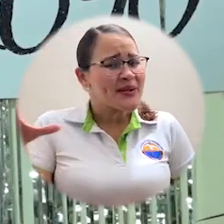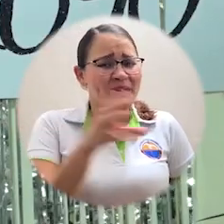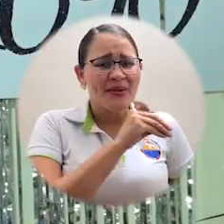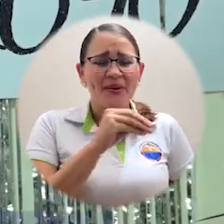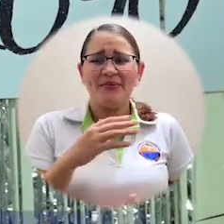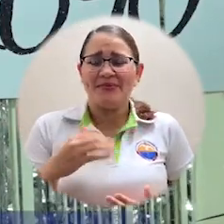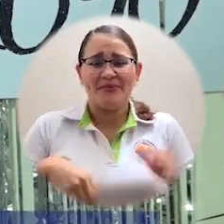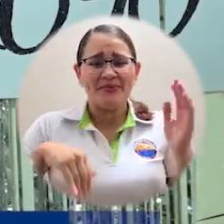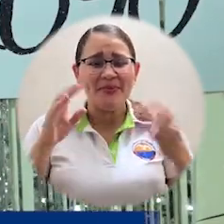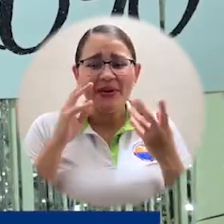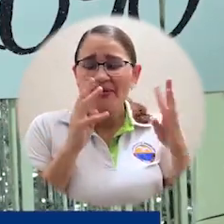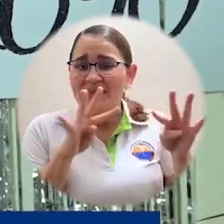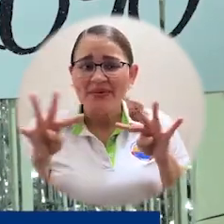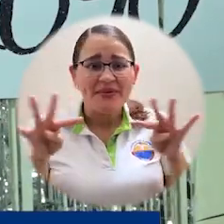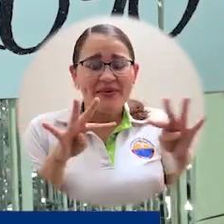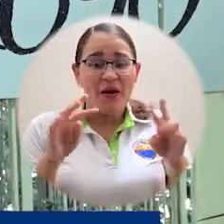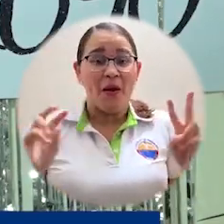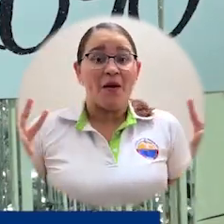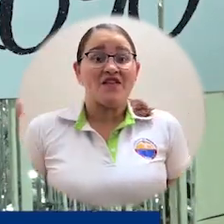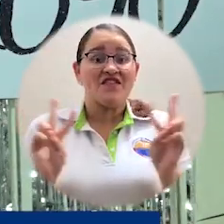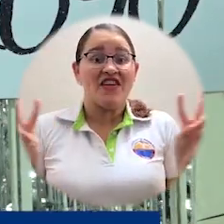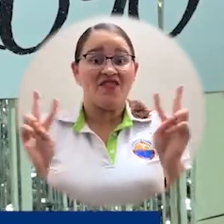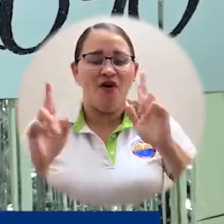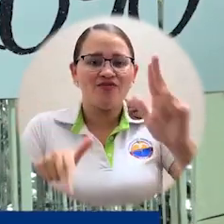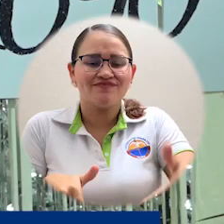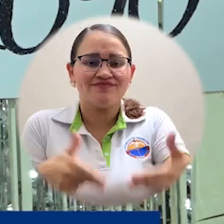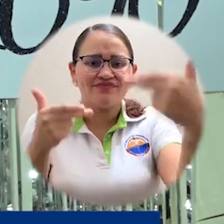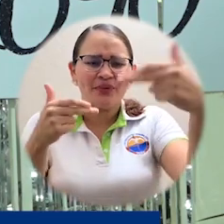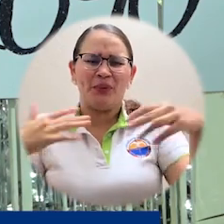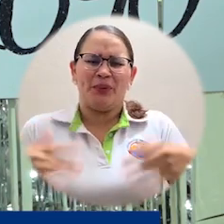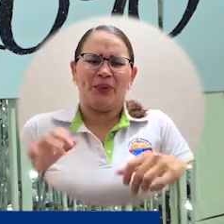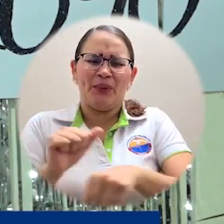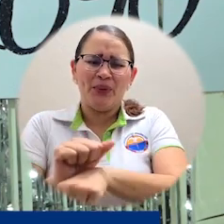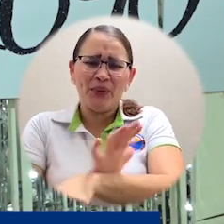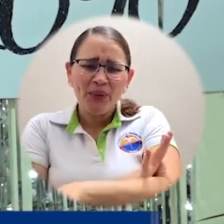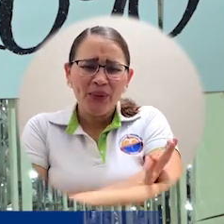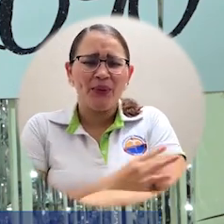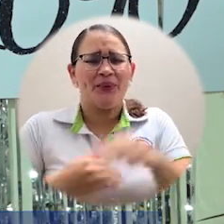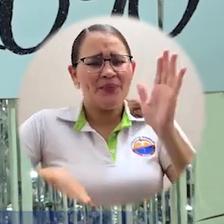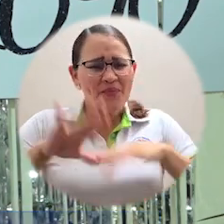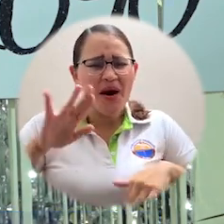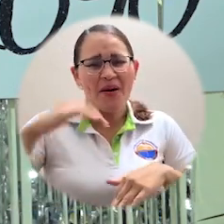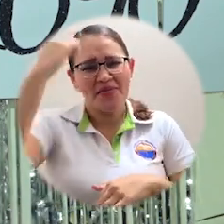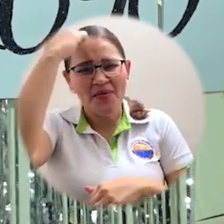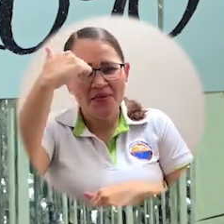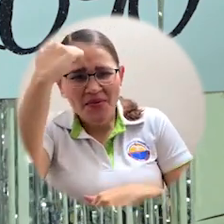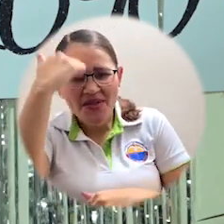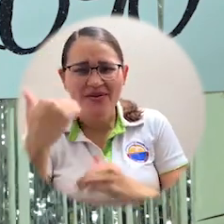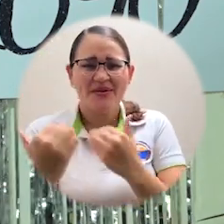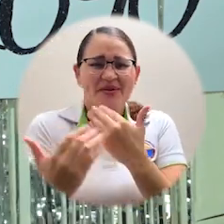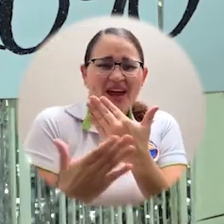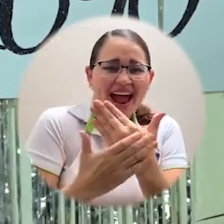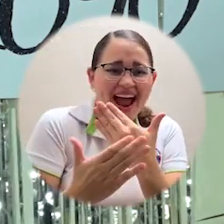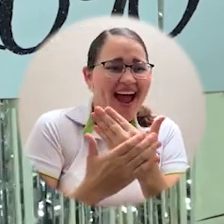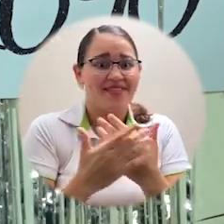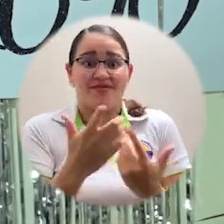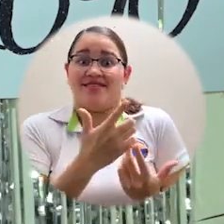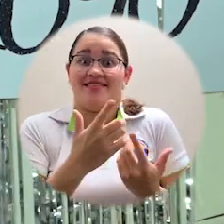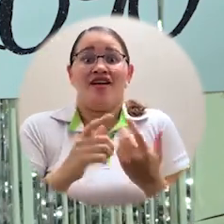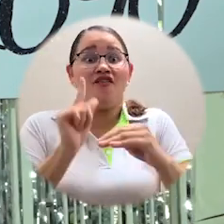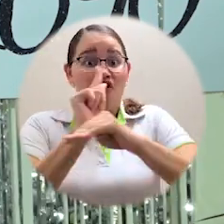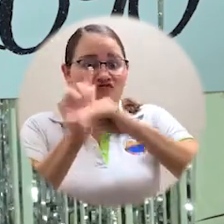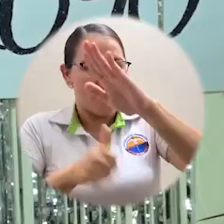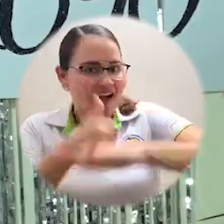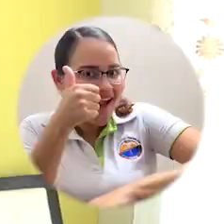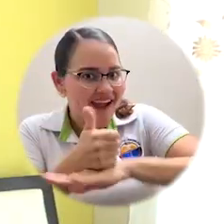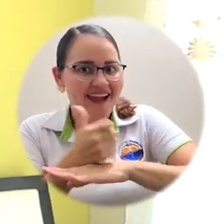Pudimos ver la ceremonia en vivo, pudimos sentir las palabras de cada uno de los maestros, decanos y